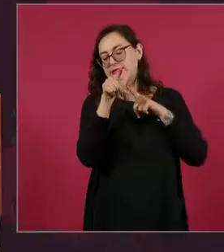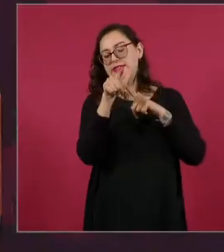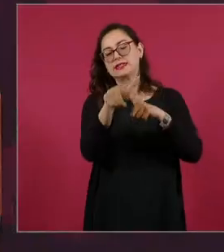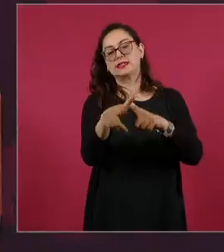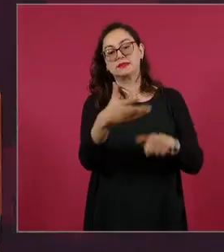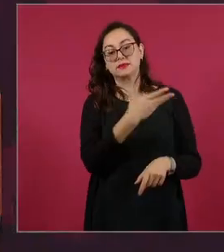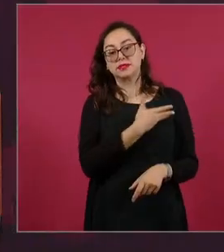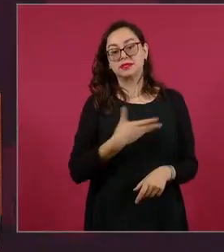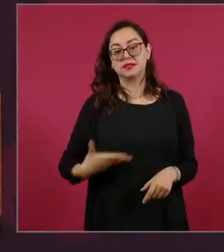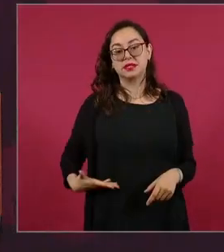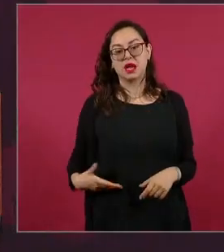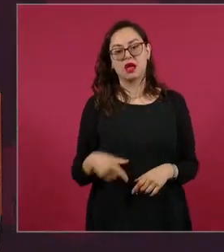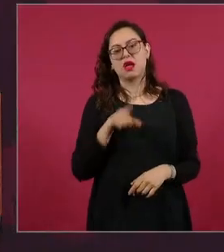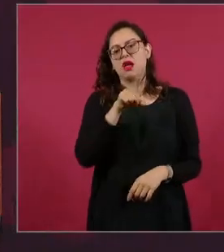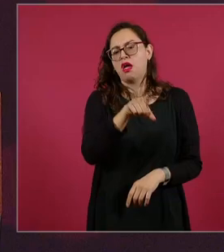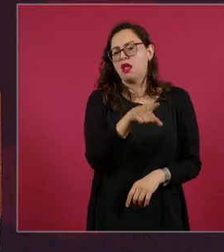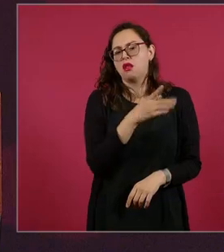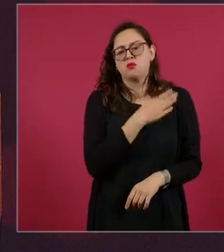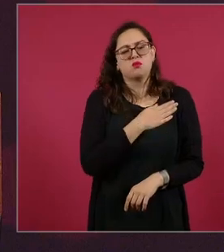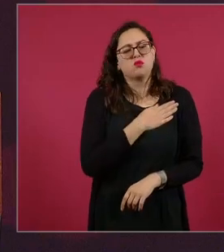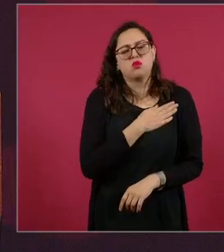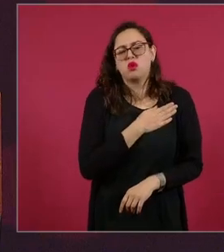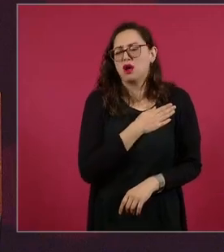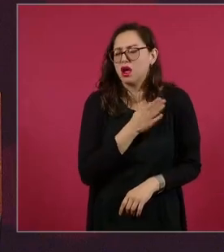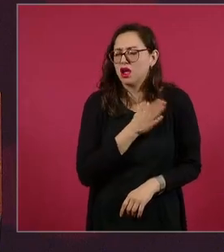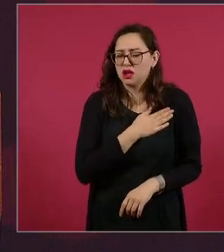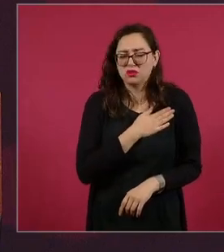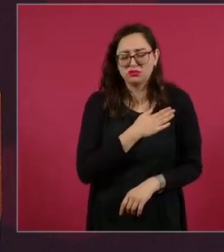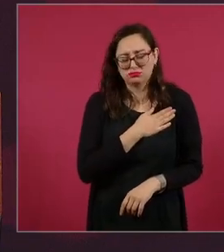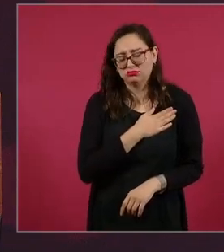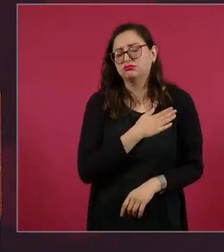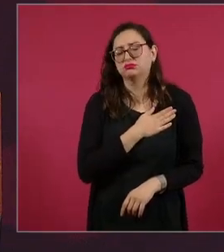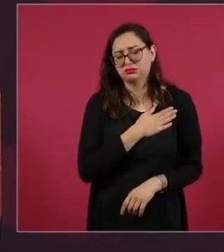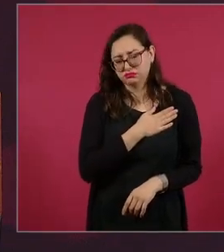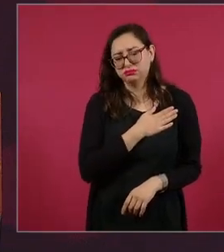y ahí se sacrificaba cada cuatro años